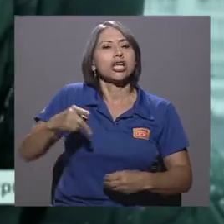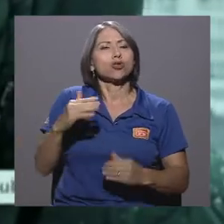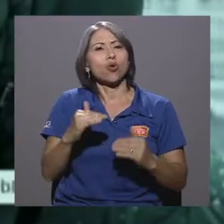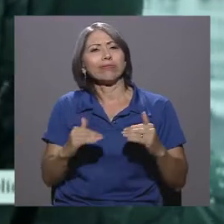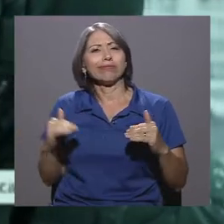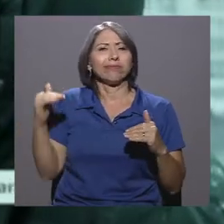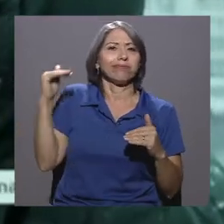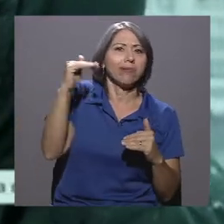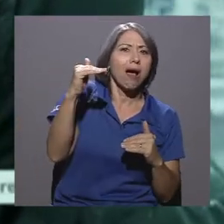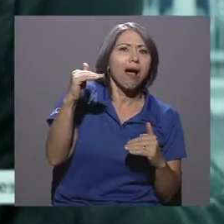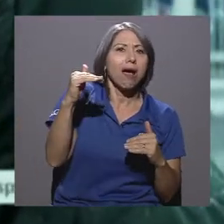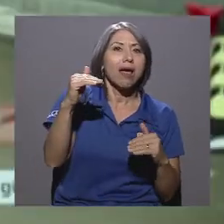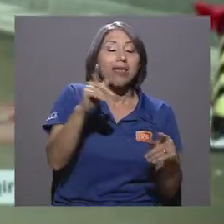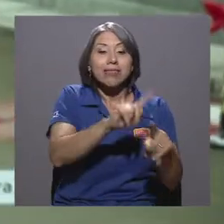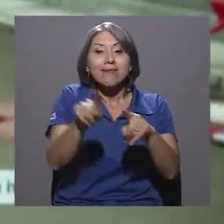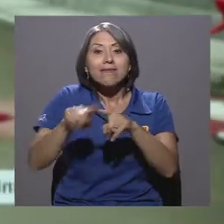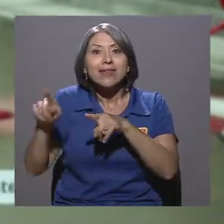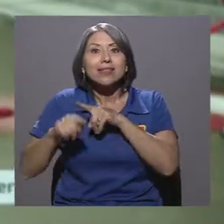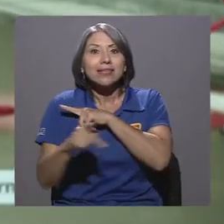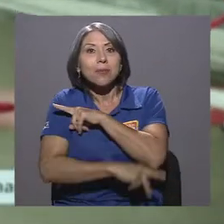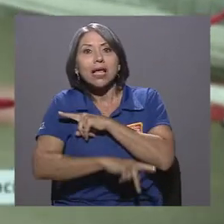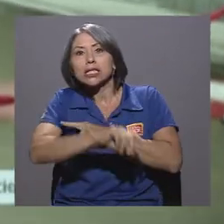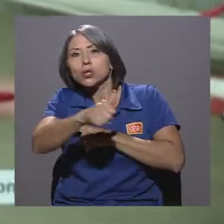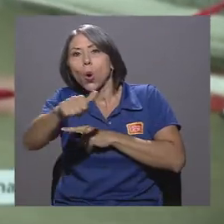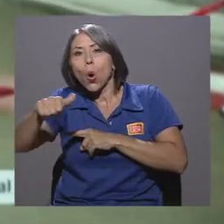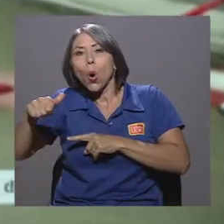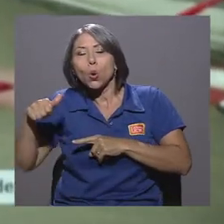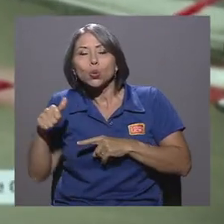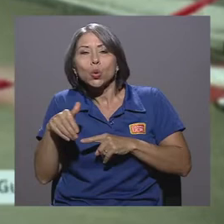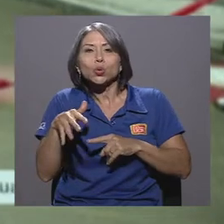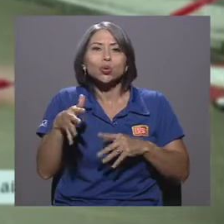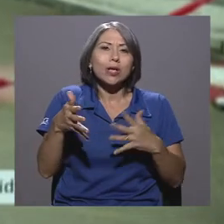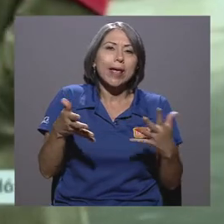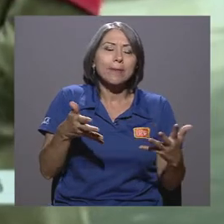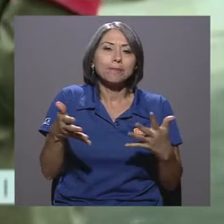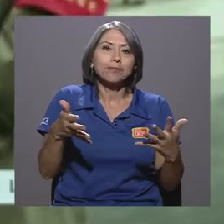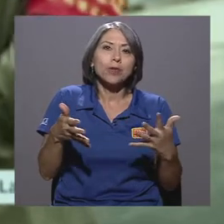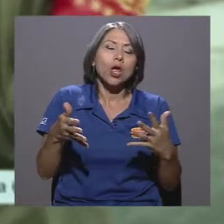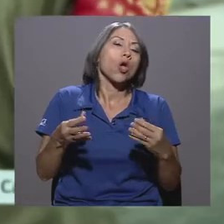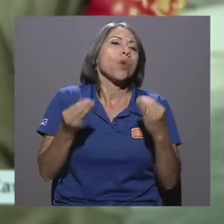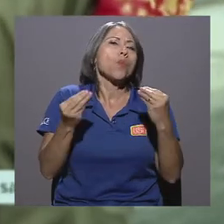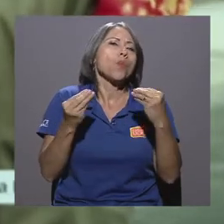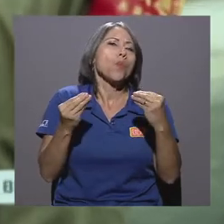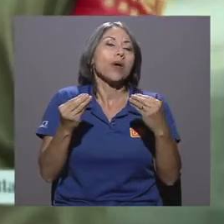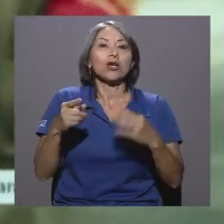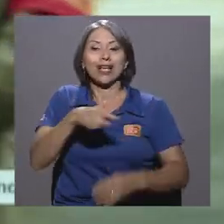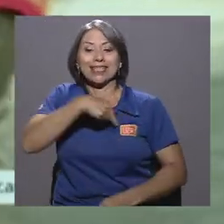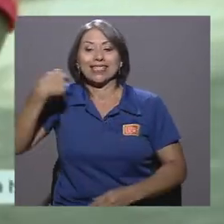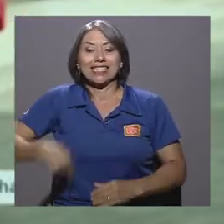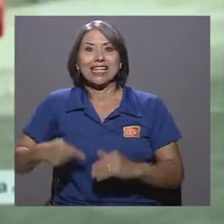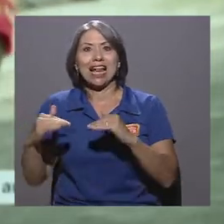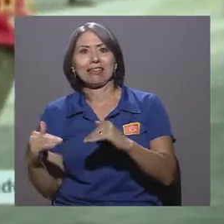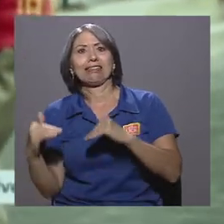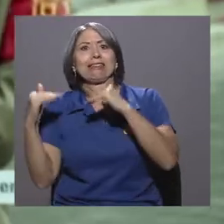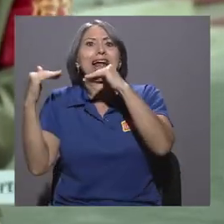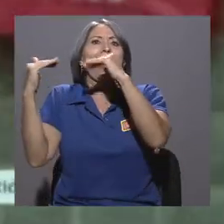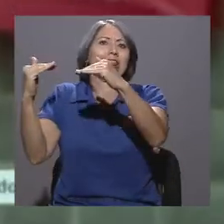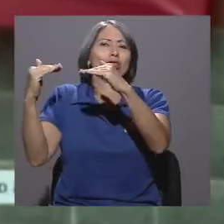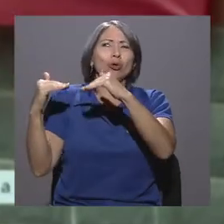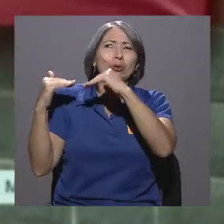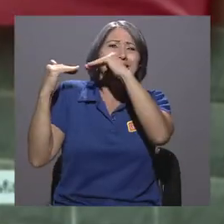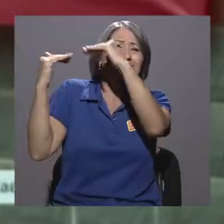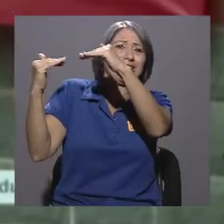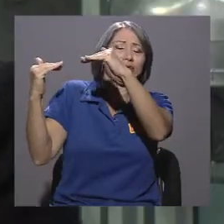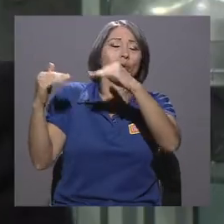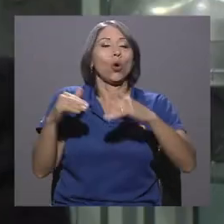y la región, el resto de la región y de los países estarían en muy alto riesgo China y el resto de los países en alto